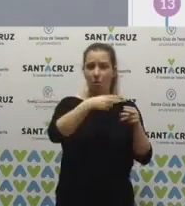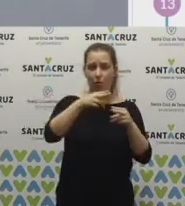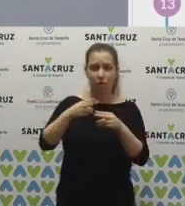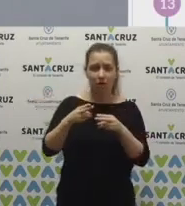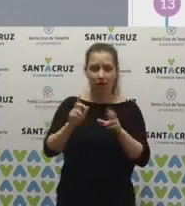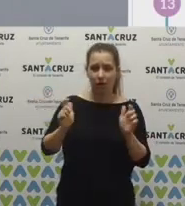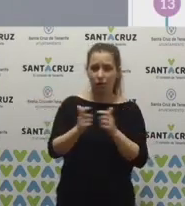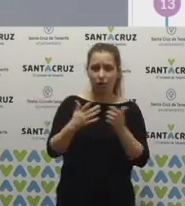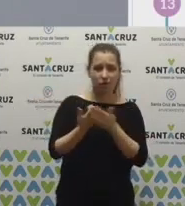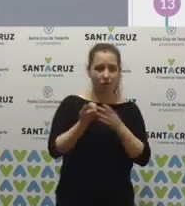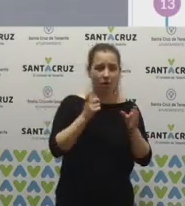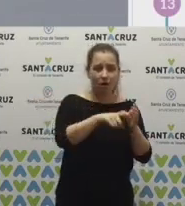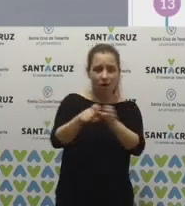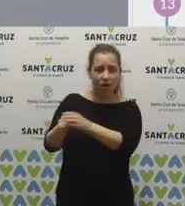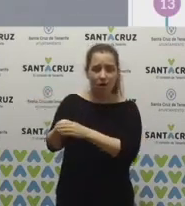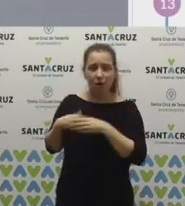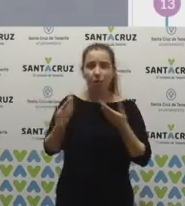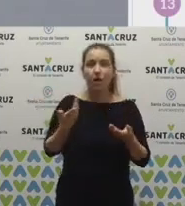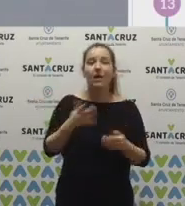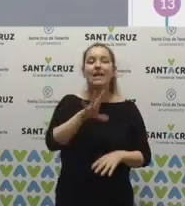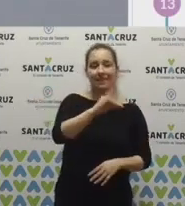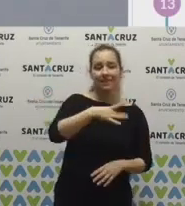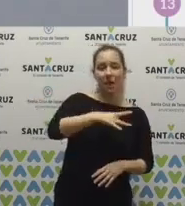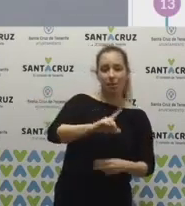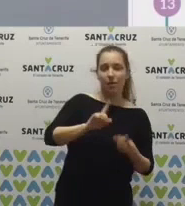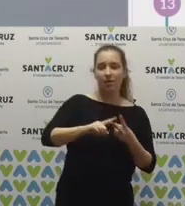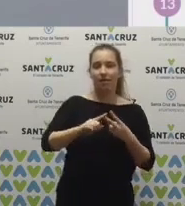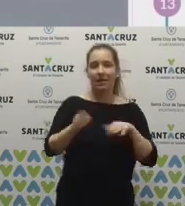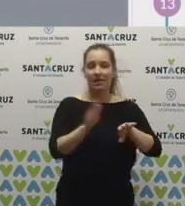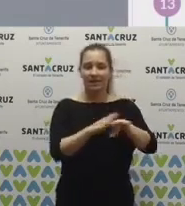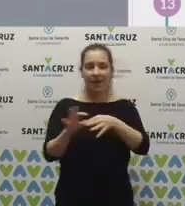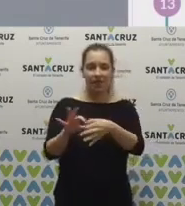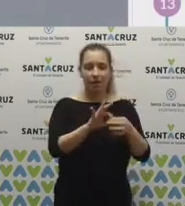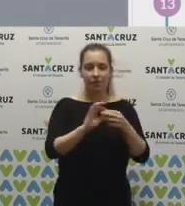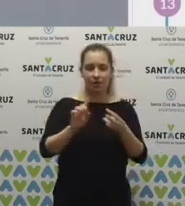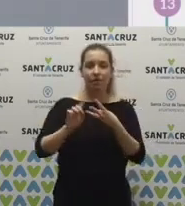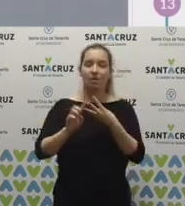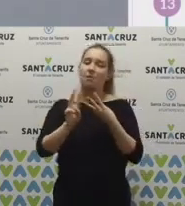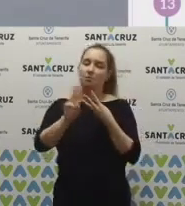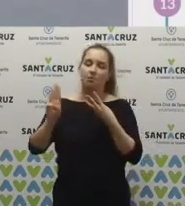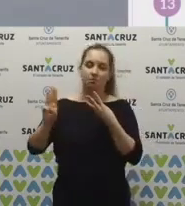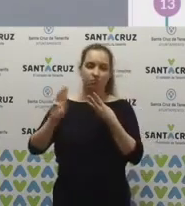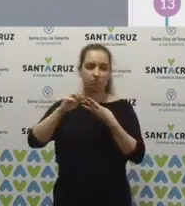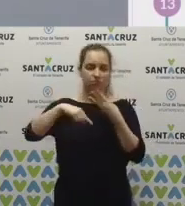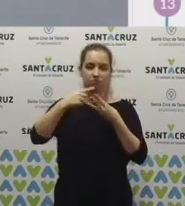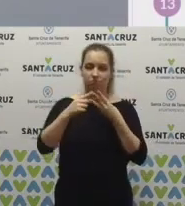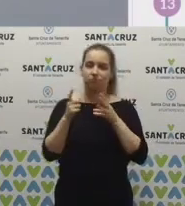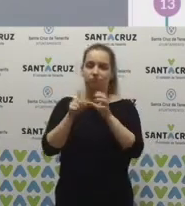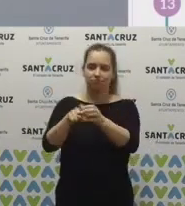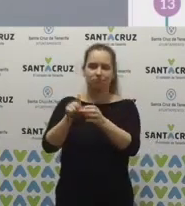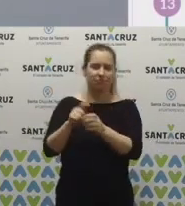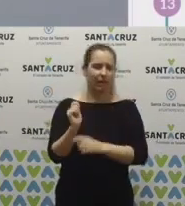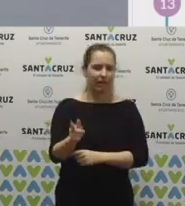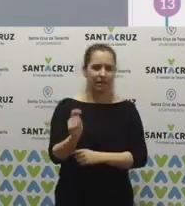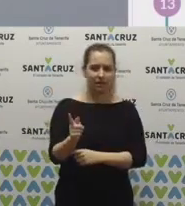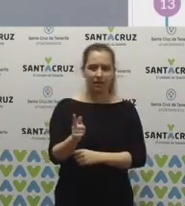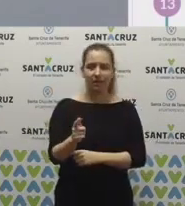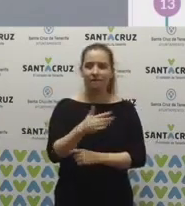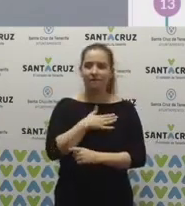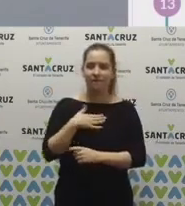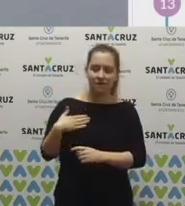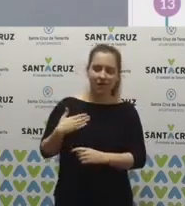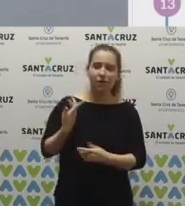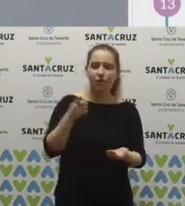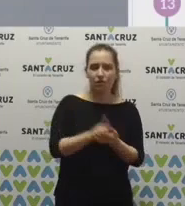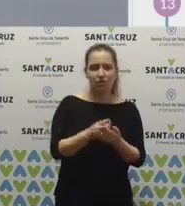reuniones fueron si se puede izquierda unida y el partido popular yo lo que pido a podemos es que se separe otra vez del grupo de gobierno